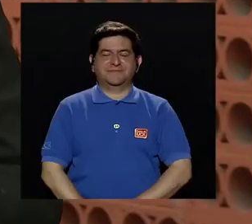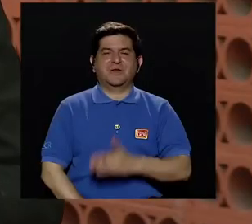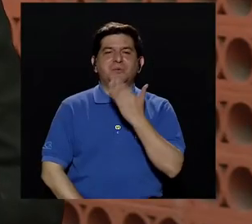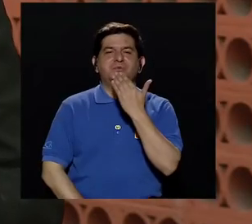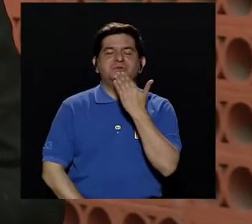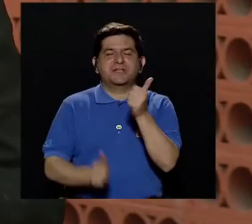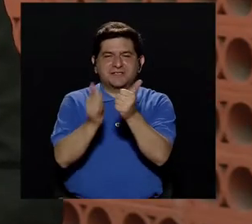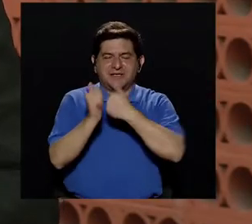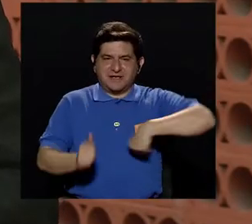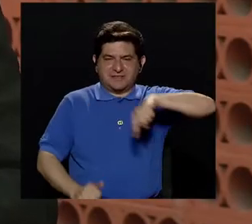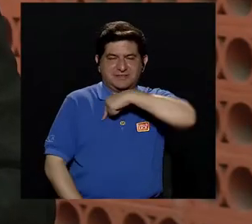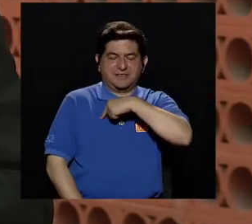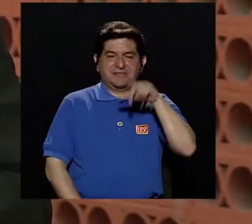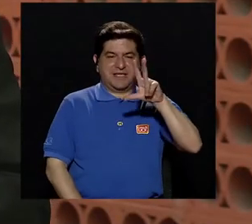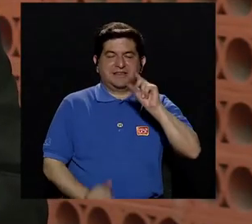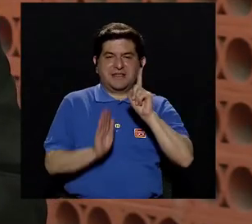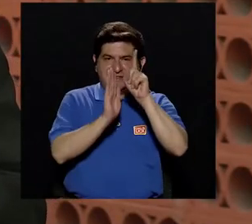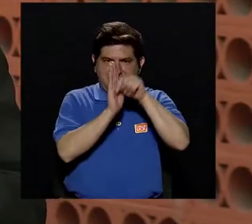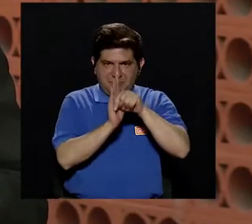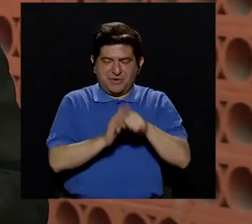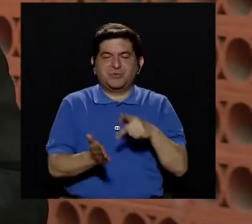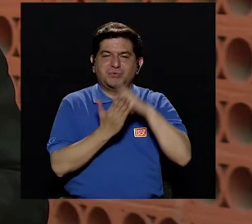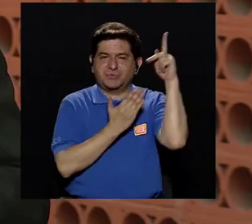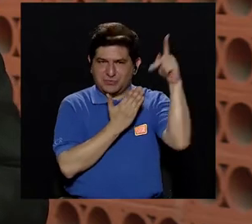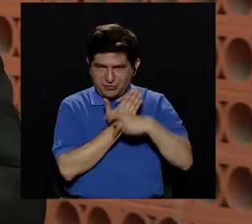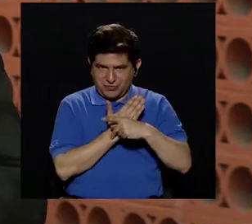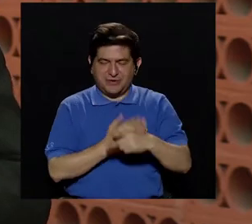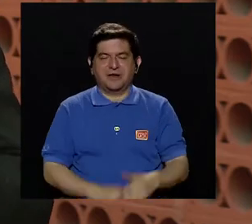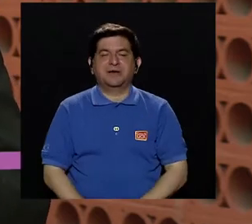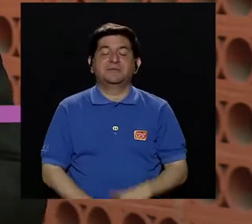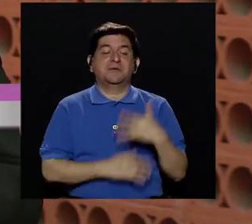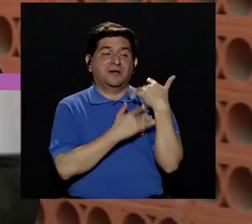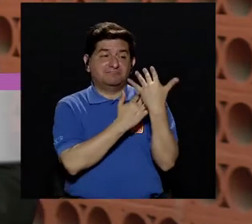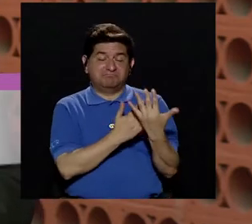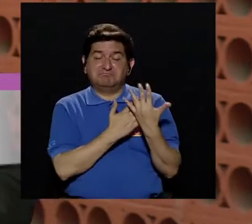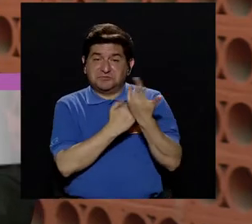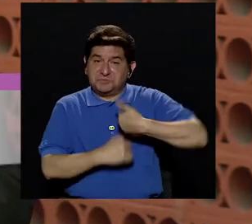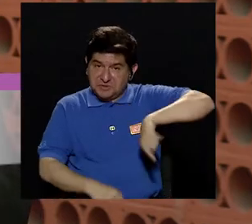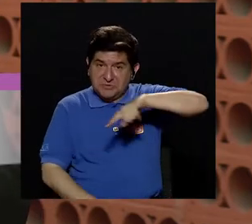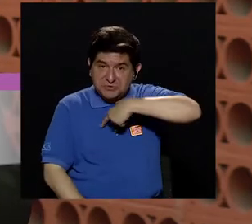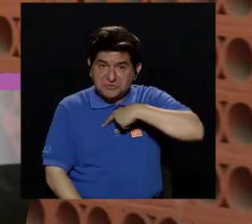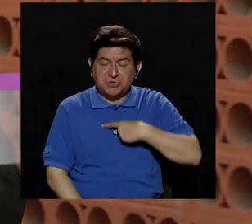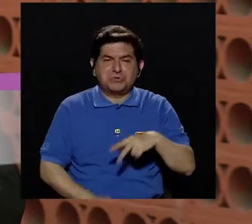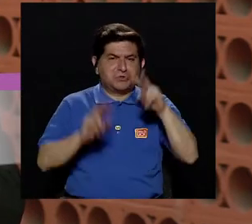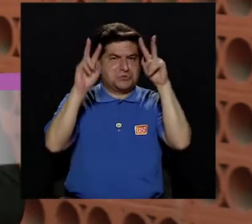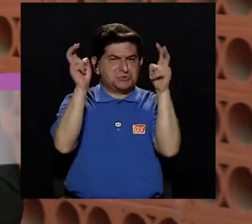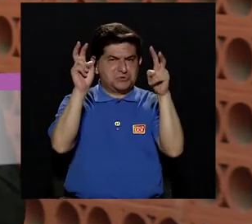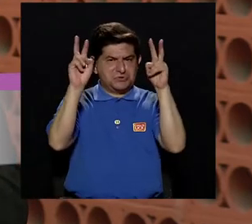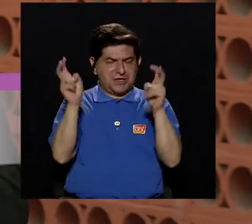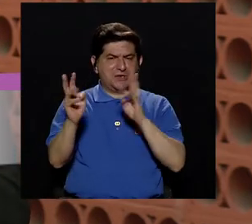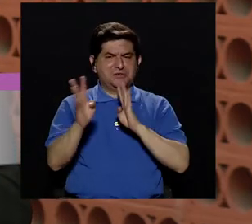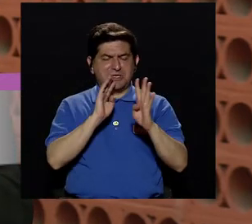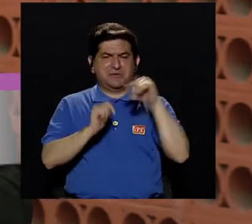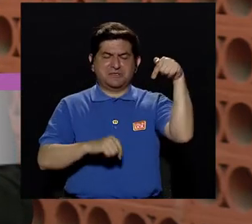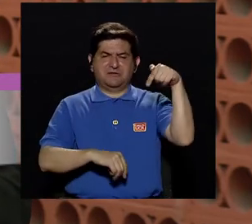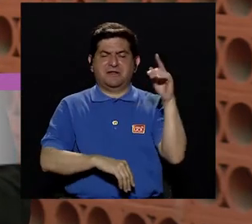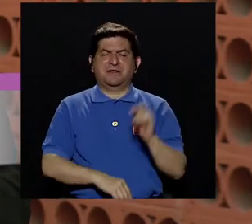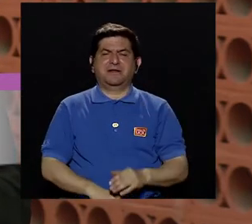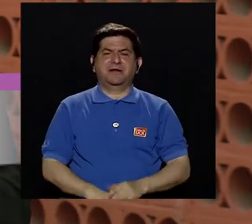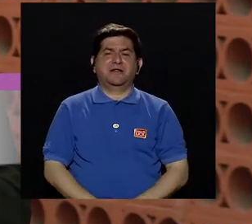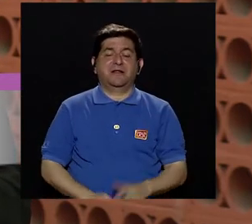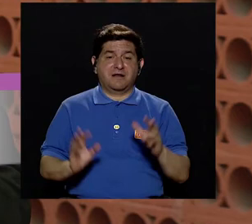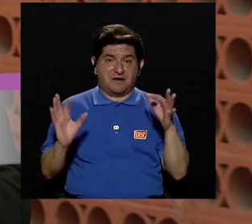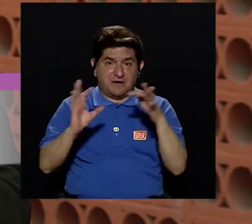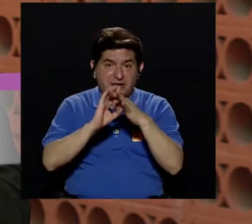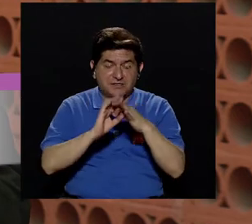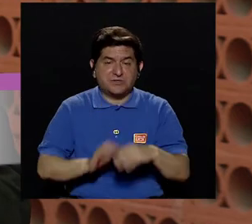Muchas gracias por acompañarnos en estos 30 minutos de programa. Esperamos que los temas que conversamos el día de hoy